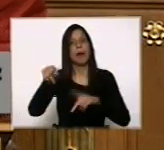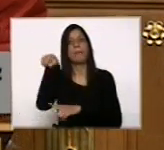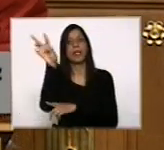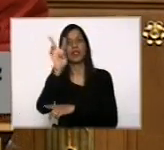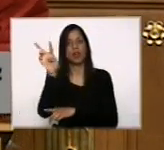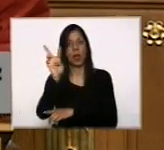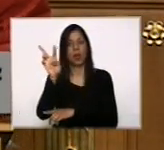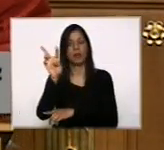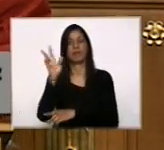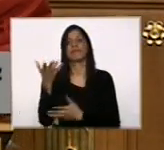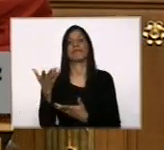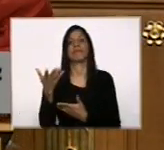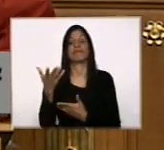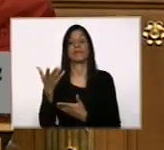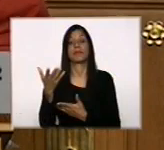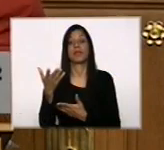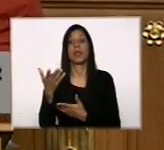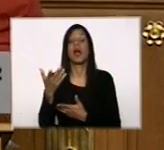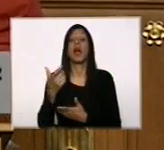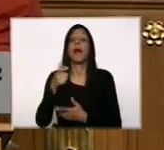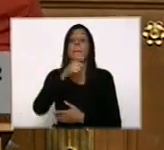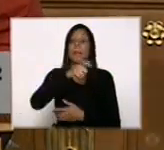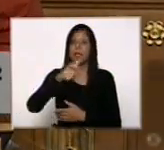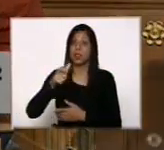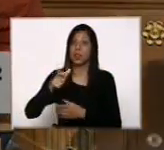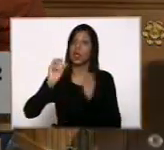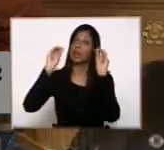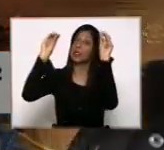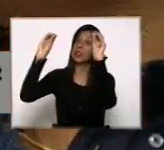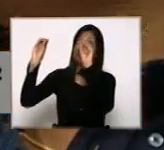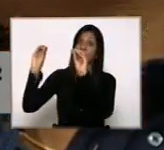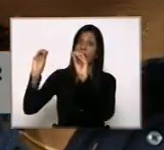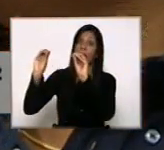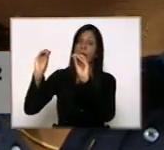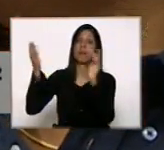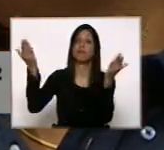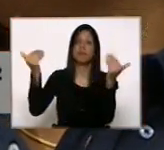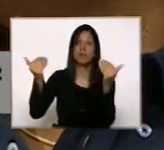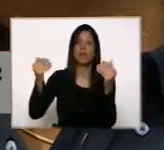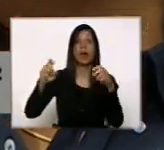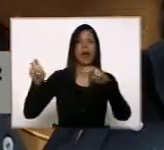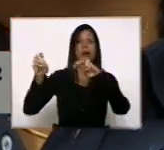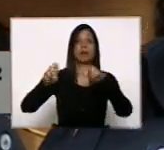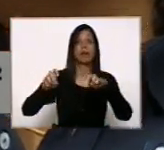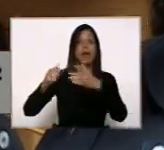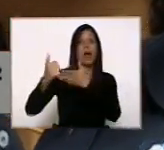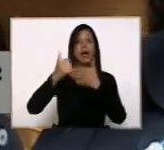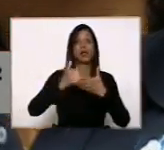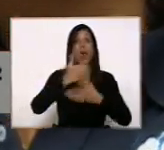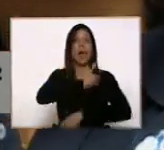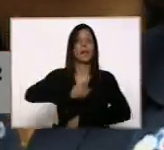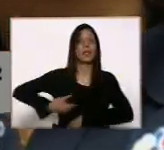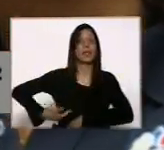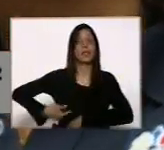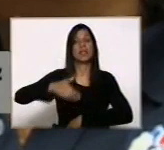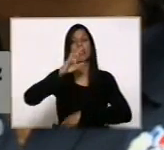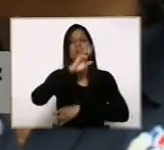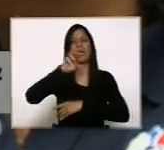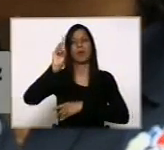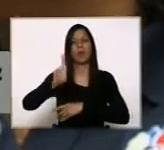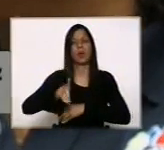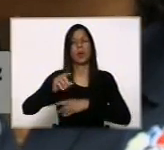patria, contando con facilitadores, como facilitadores con el presidente de la República Dominicana, Danilo Medina,